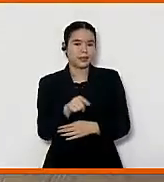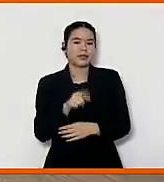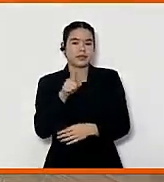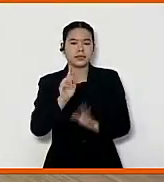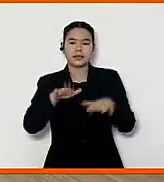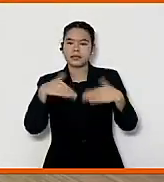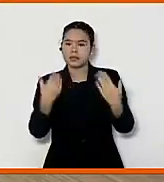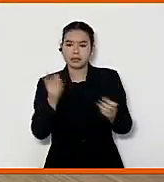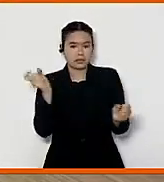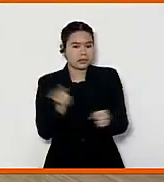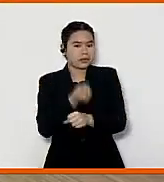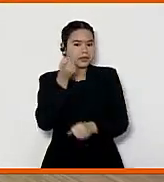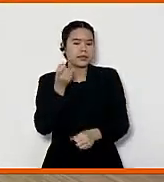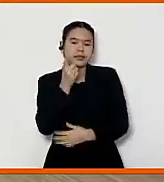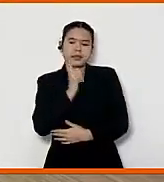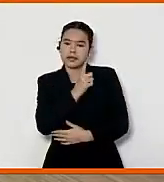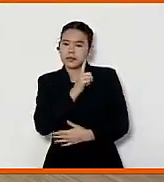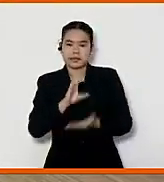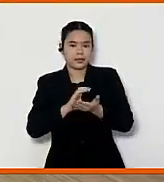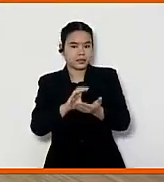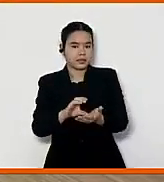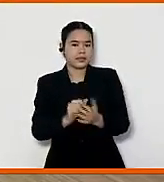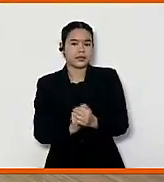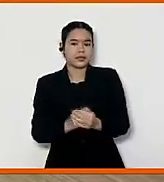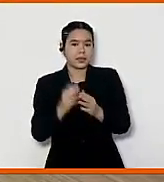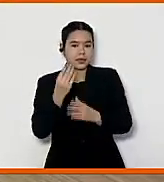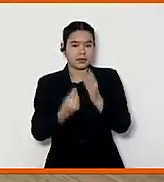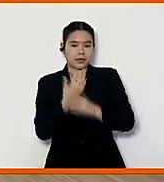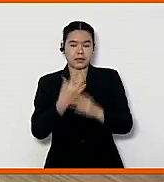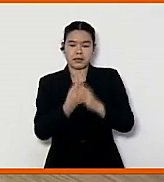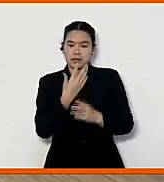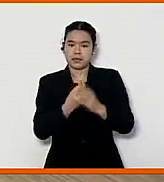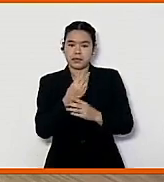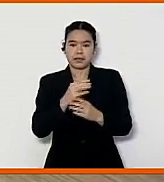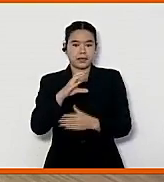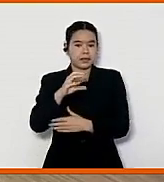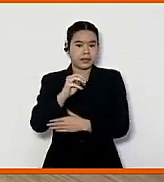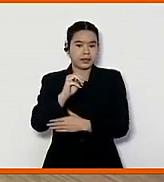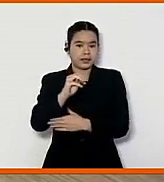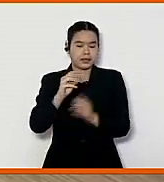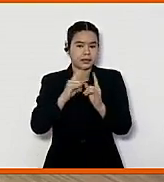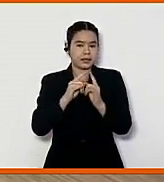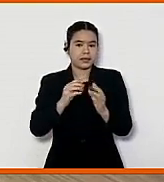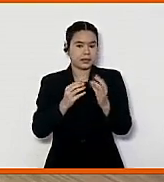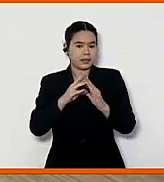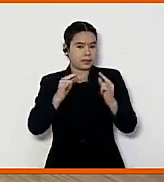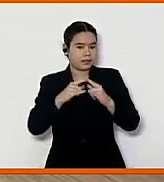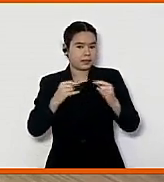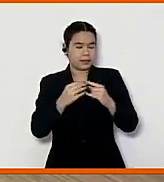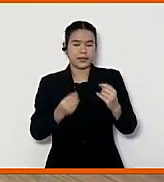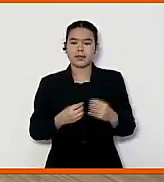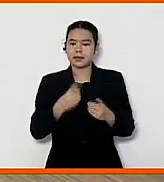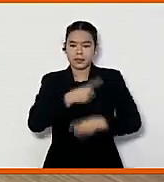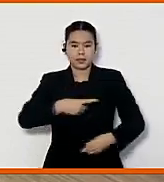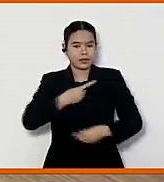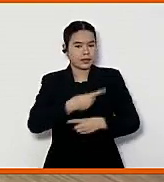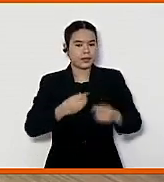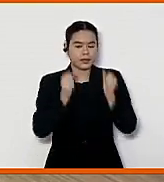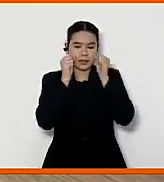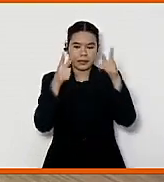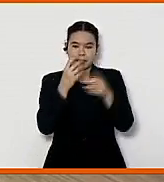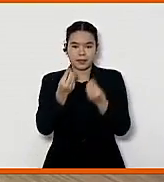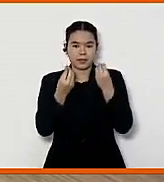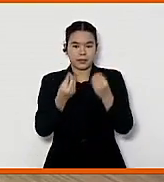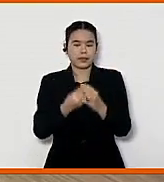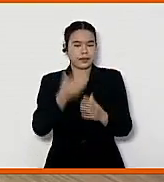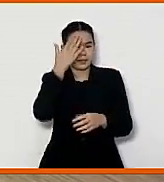vas a ganar la Loto? Nuestra nueva campaña te trae mucha diversión y muchas sorpresas. Así que mantente pendiente de nuestras noticias. El